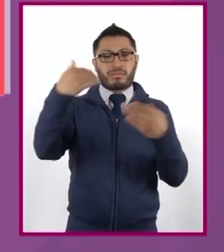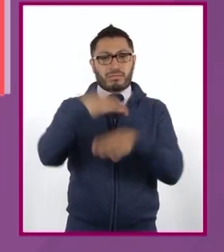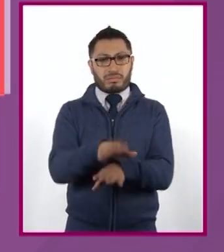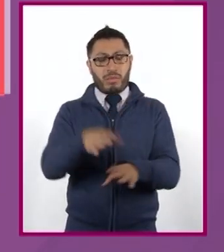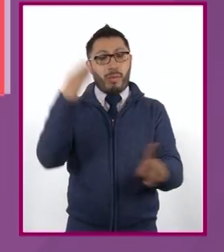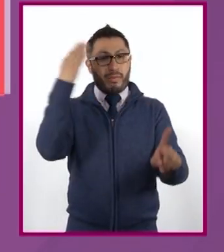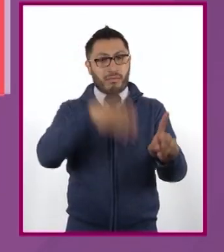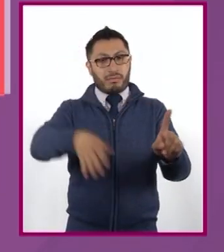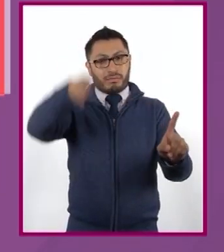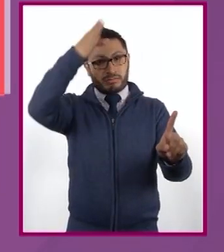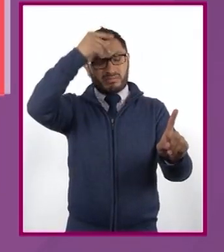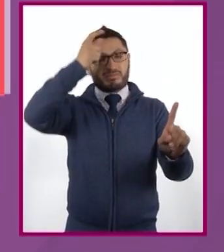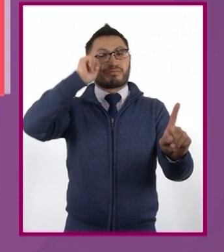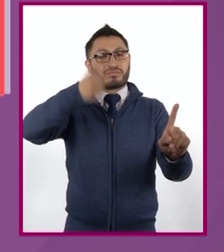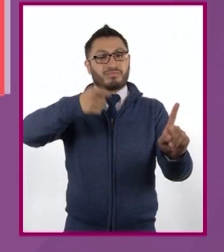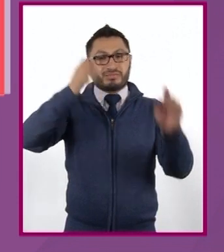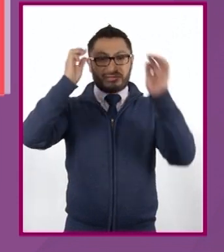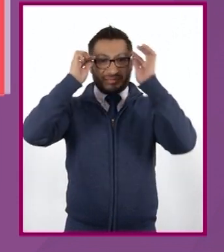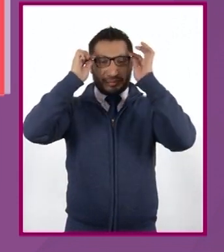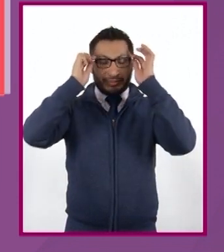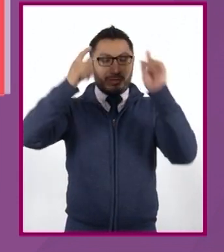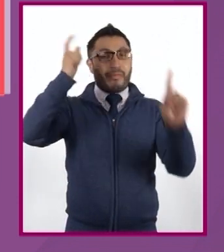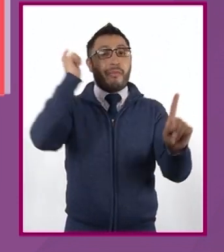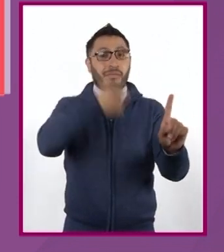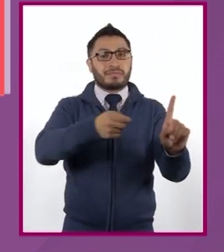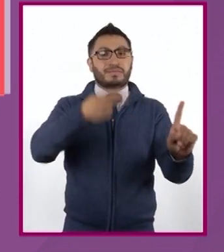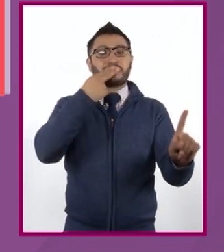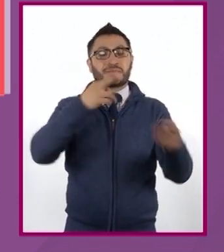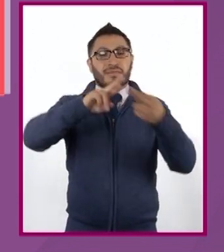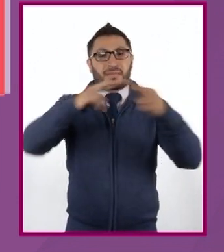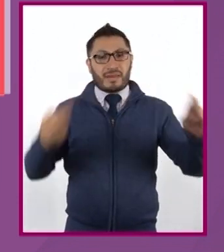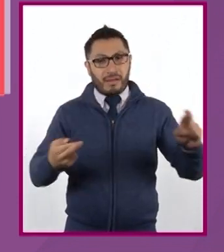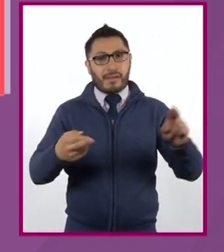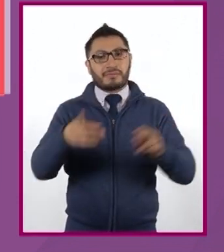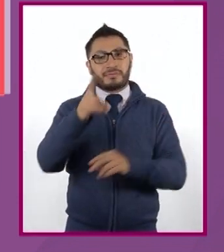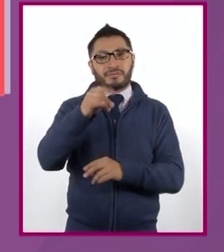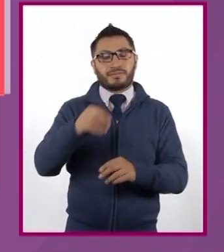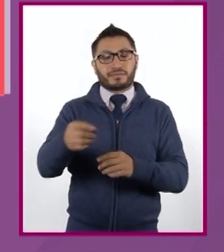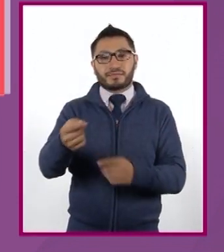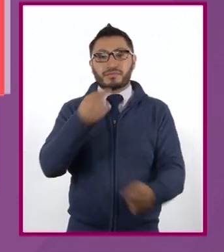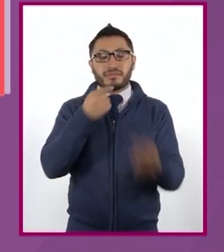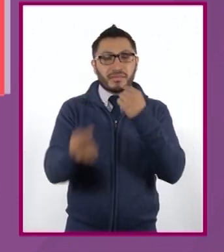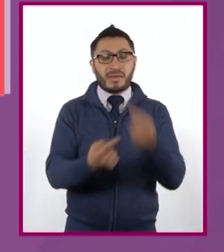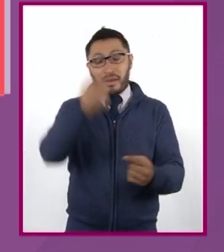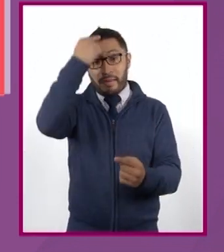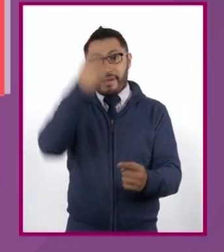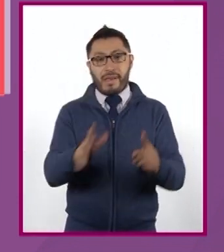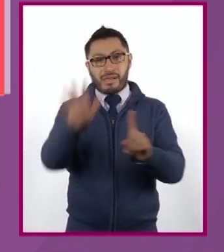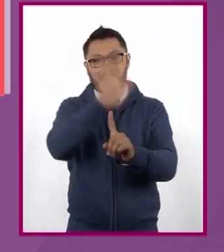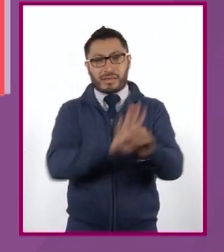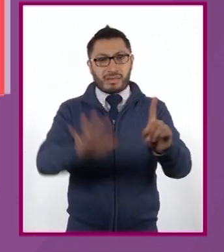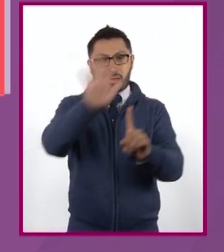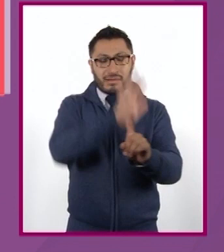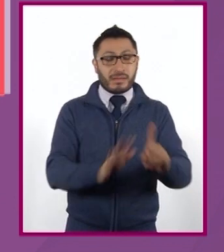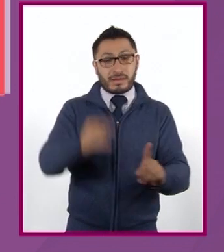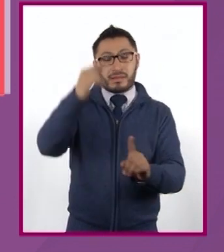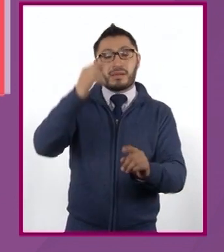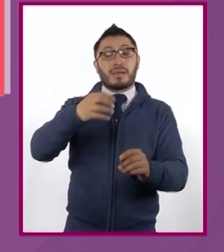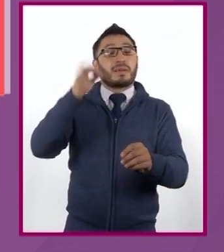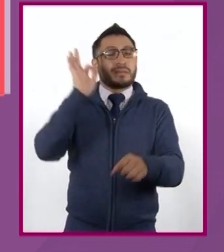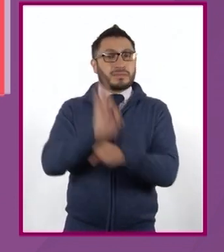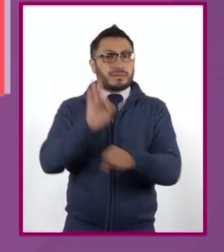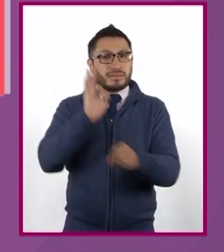el aprendizaje esperado. Utiliza recursos discursivos para persuadir y defender su